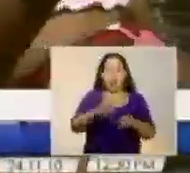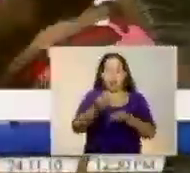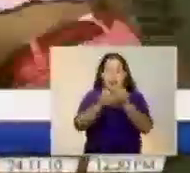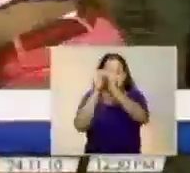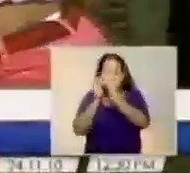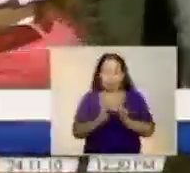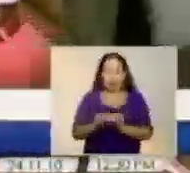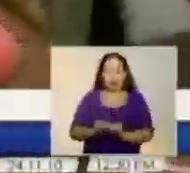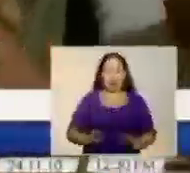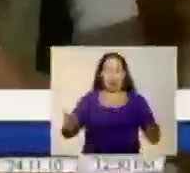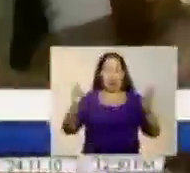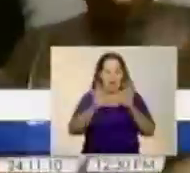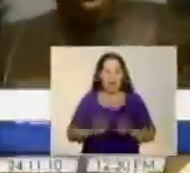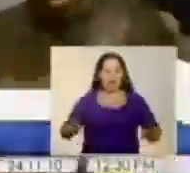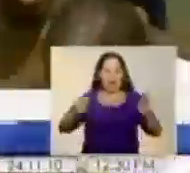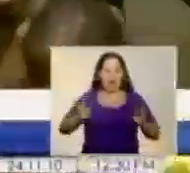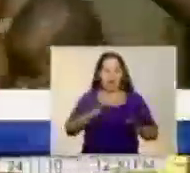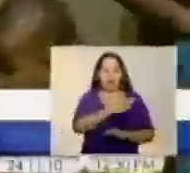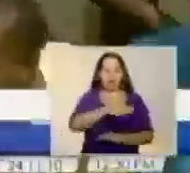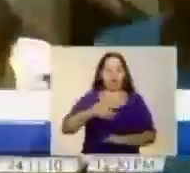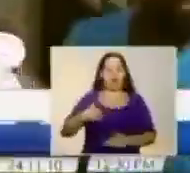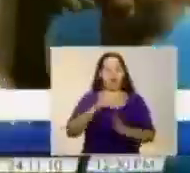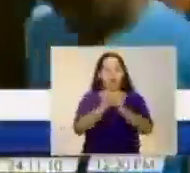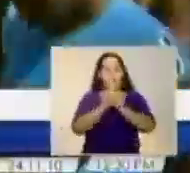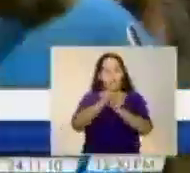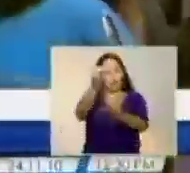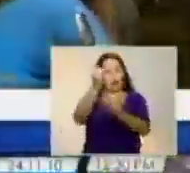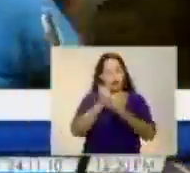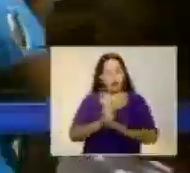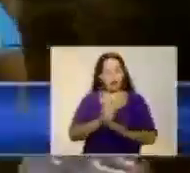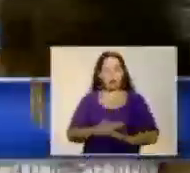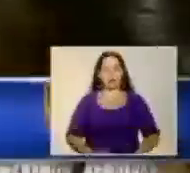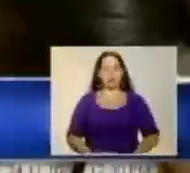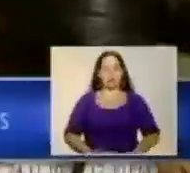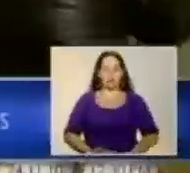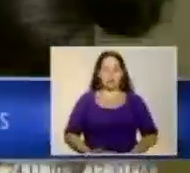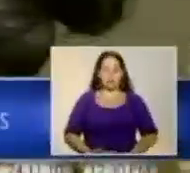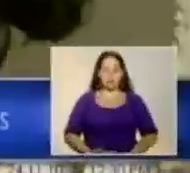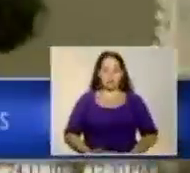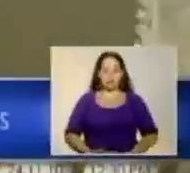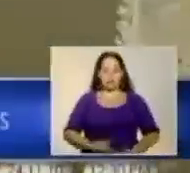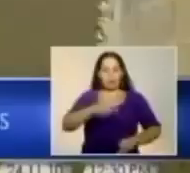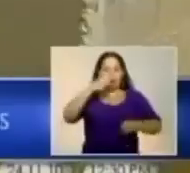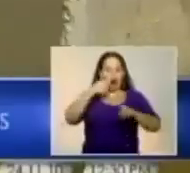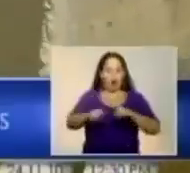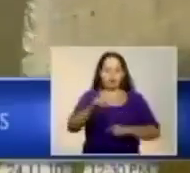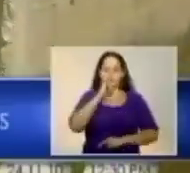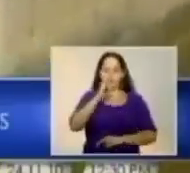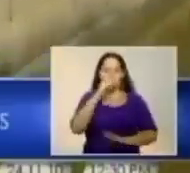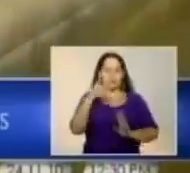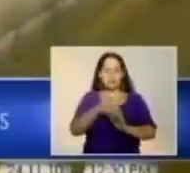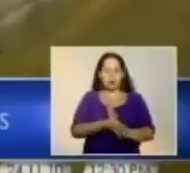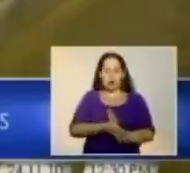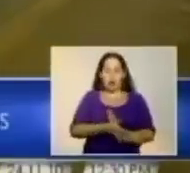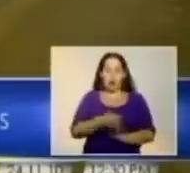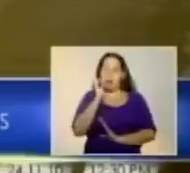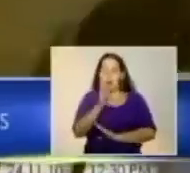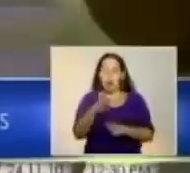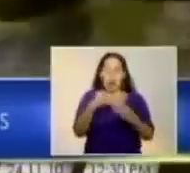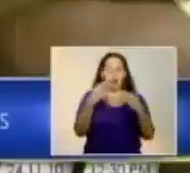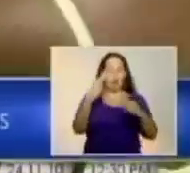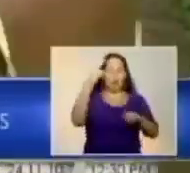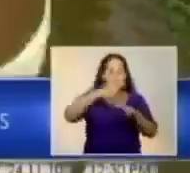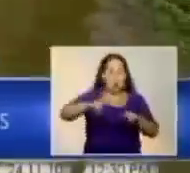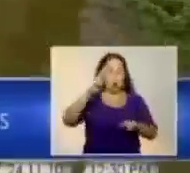están horriblemente. Queremos por favor que nos ayuden. Ahora cuéntanos una cosa, ¿cómo están haciendo ustedes que vemos que hay aquí tantos